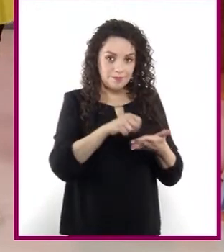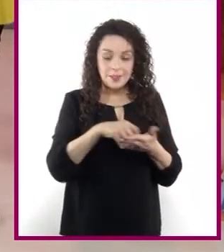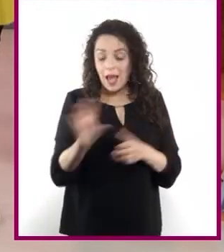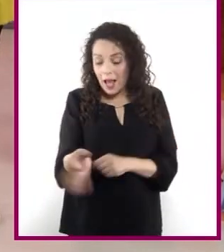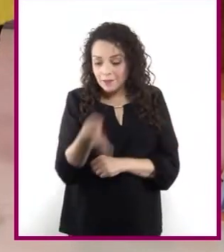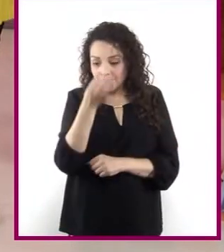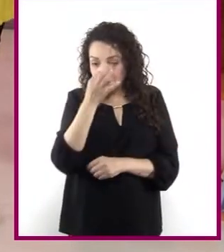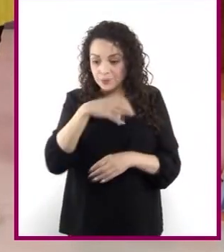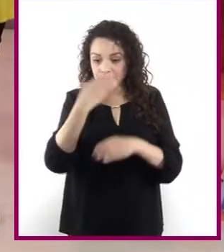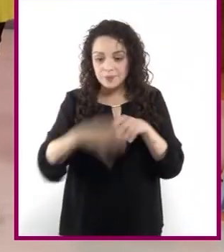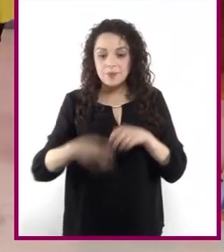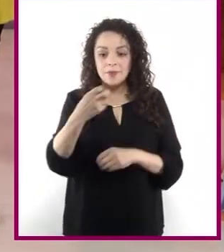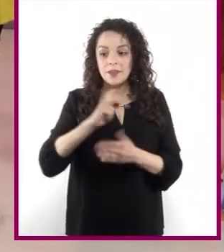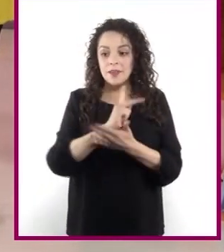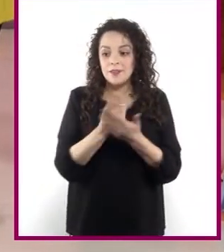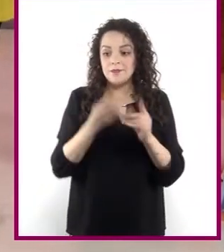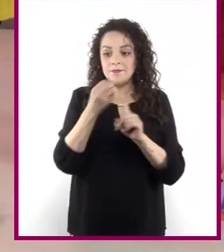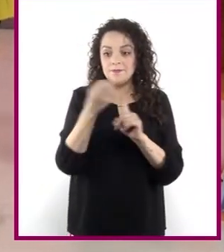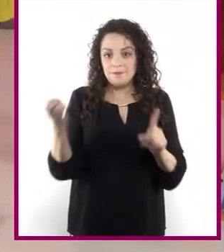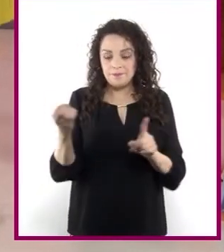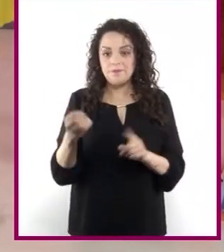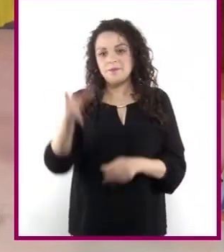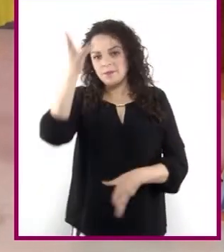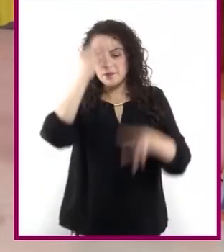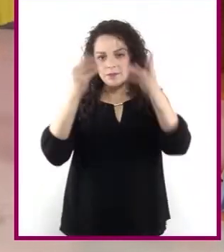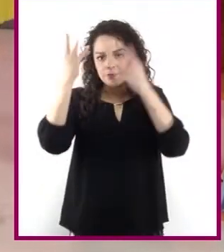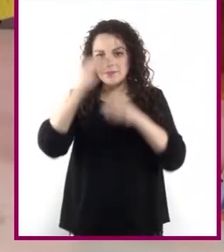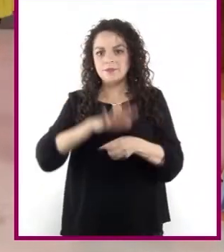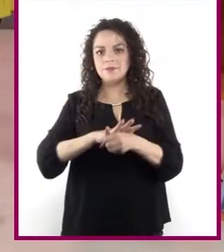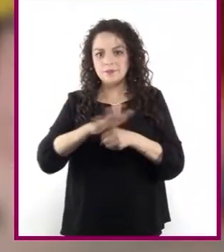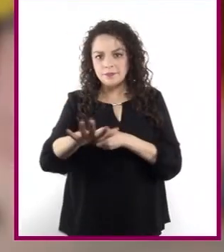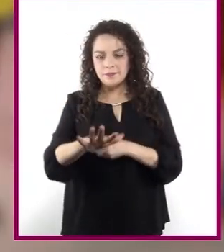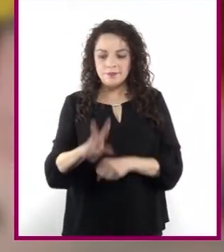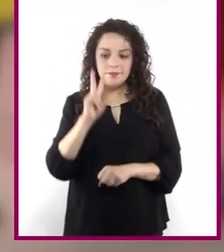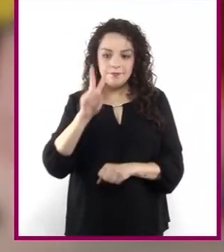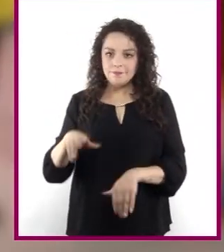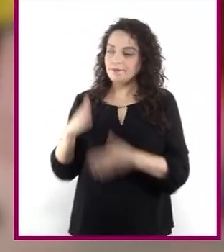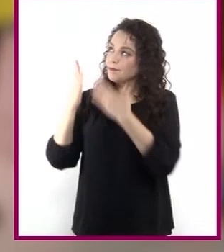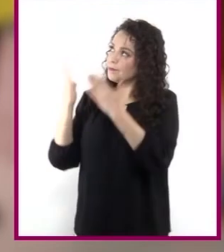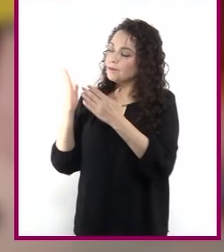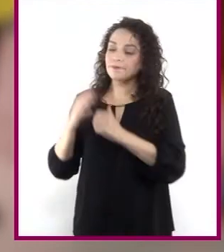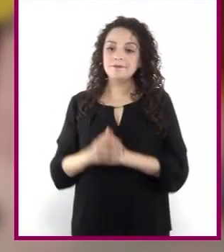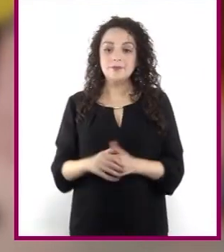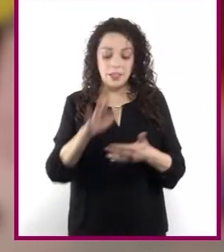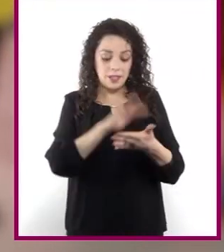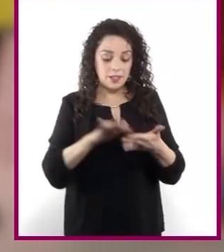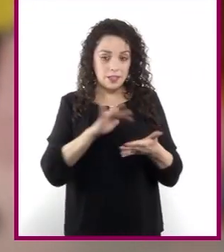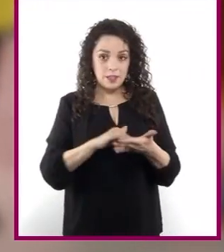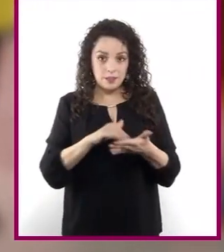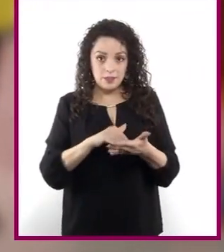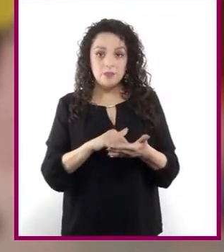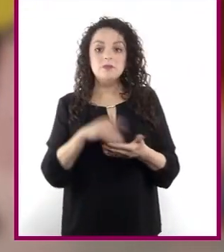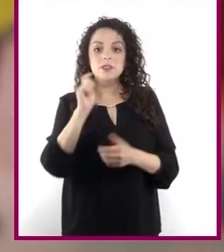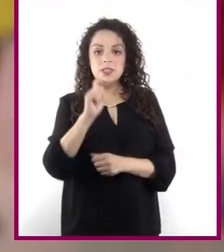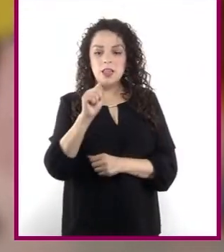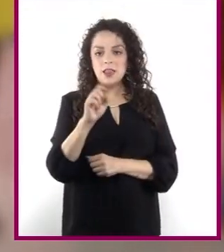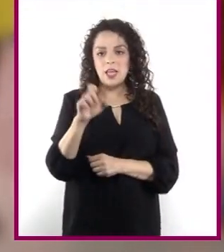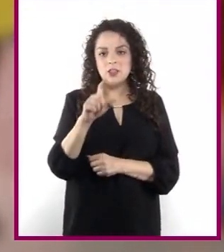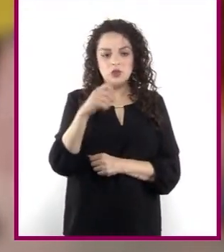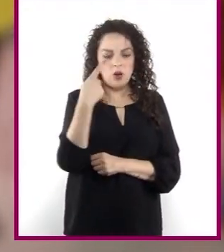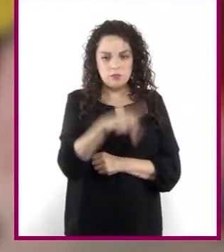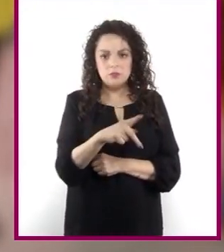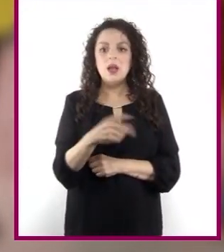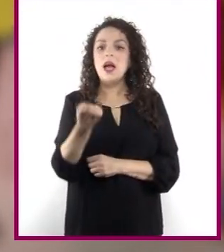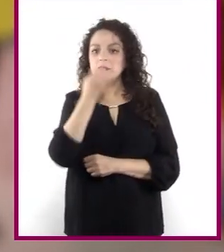al final de esta sesión en la que nuestro aprendizaje esperado fue: comparte la lectura de textos propios en